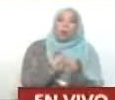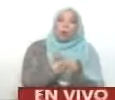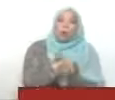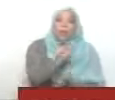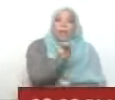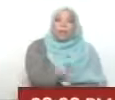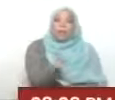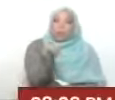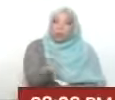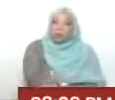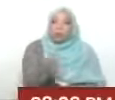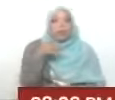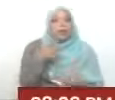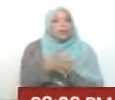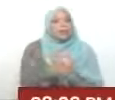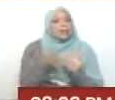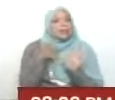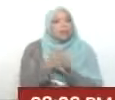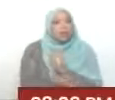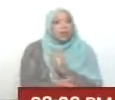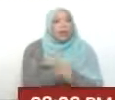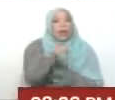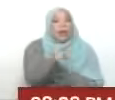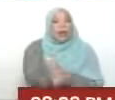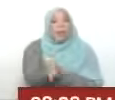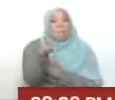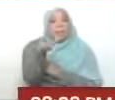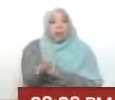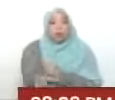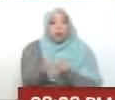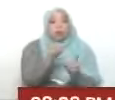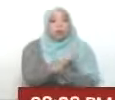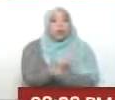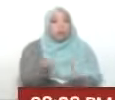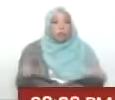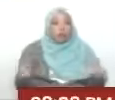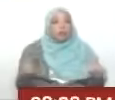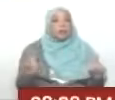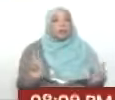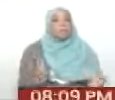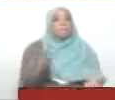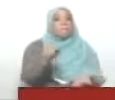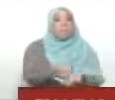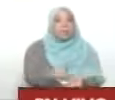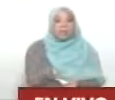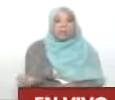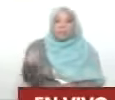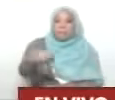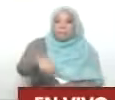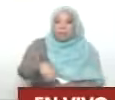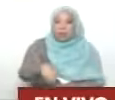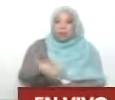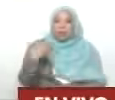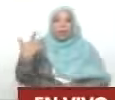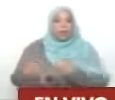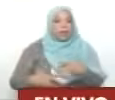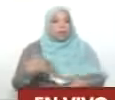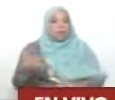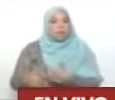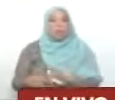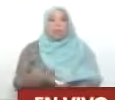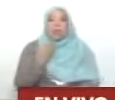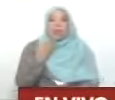comunera, con las consultas que vamos a hacer ahora trimestralmente. Yo creo que hay que